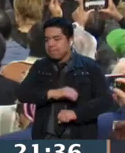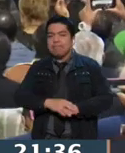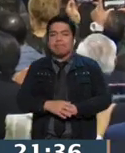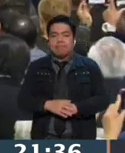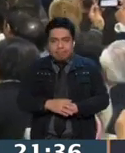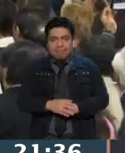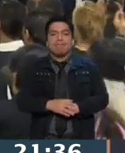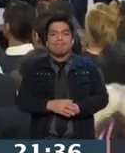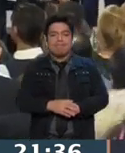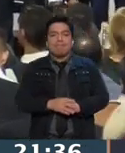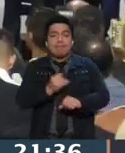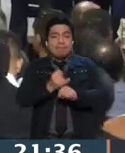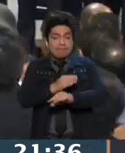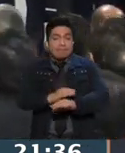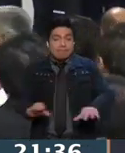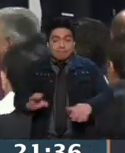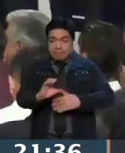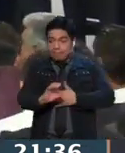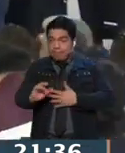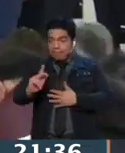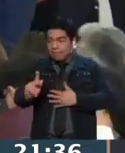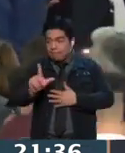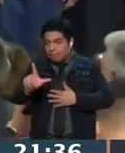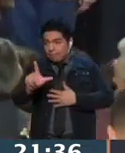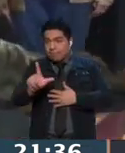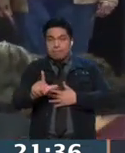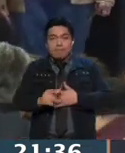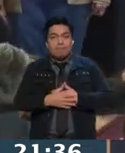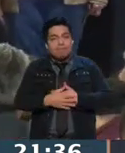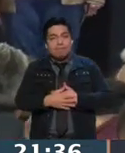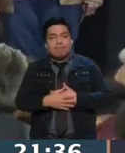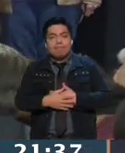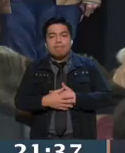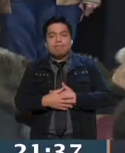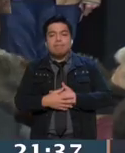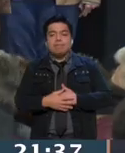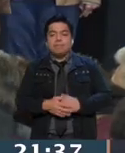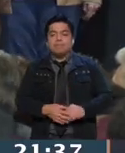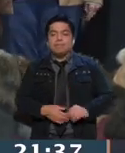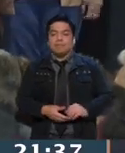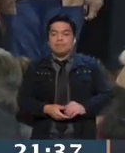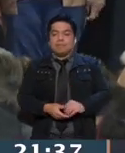es. Con imágenes de Javier Cordero para Informe Capital, Ángel Molina.